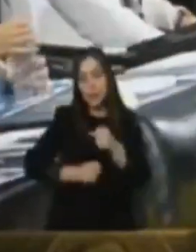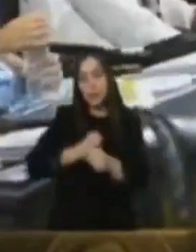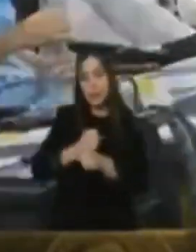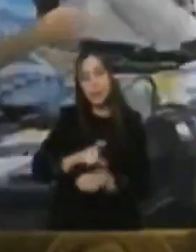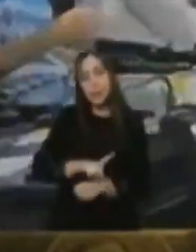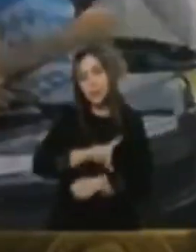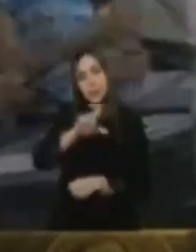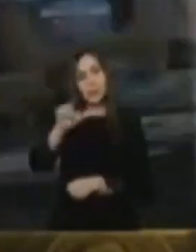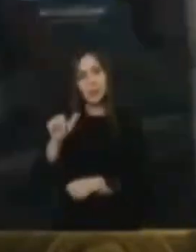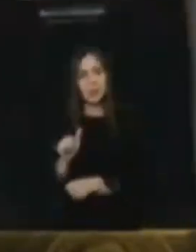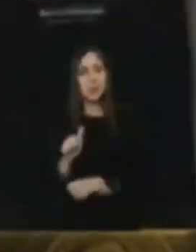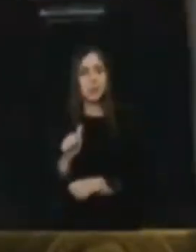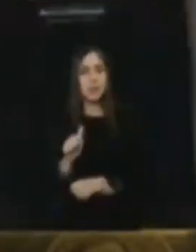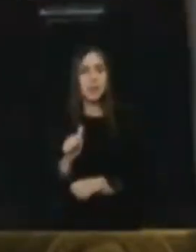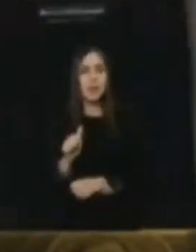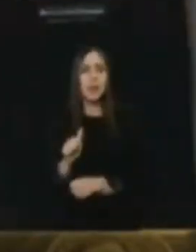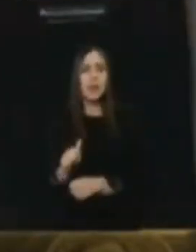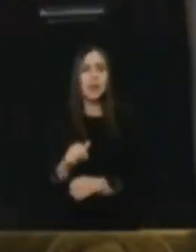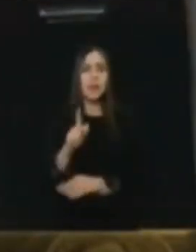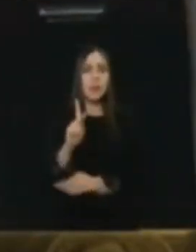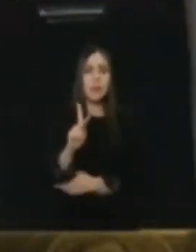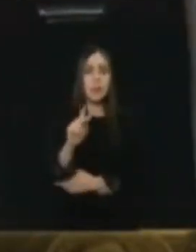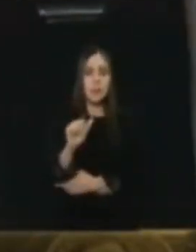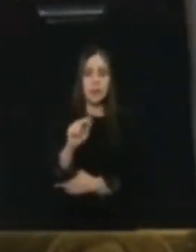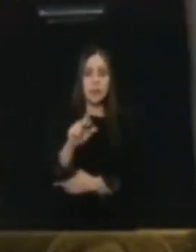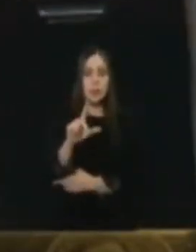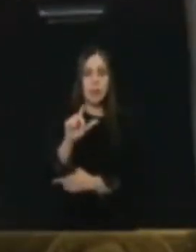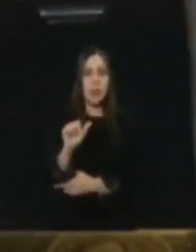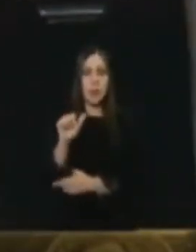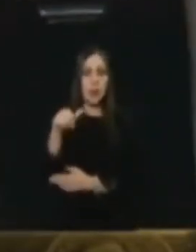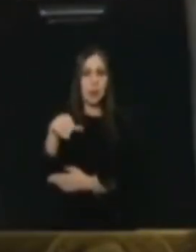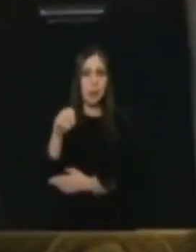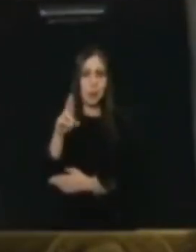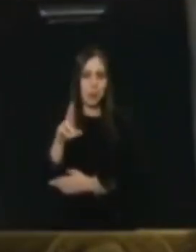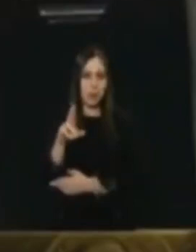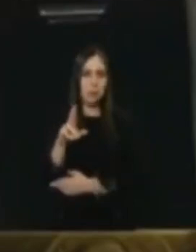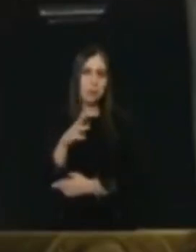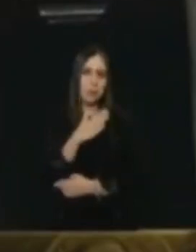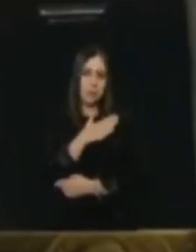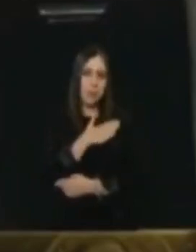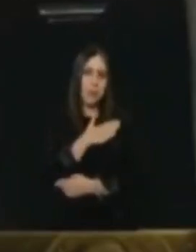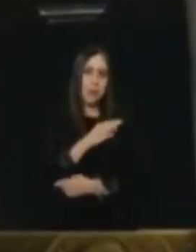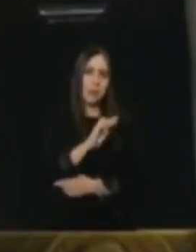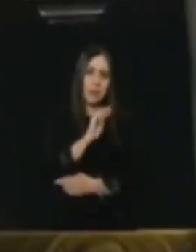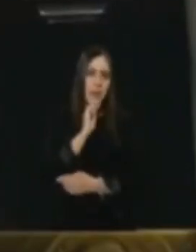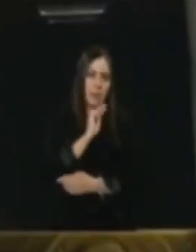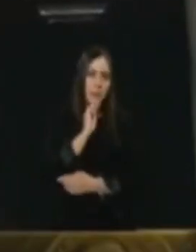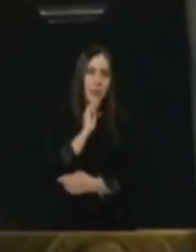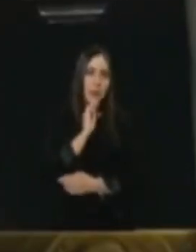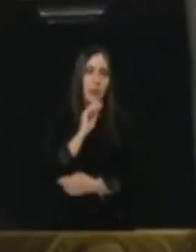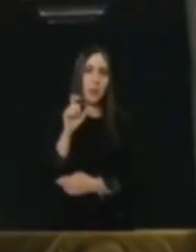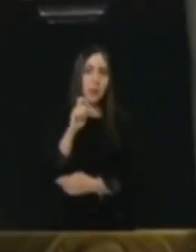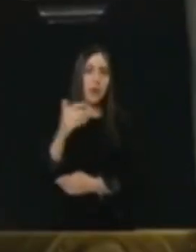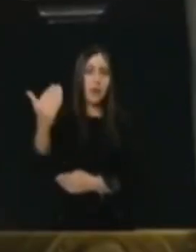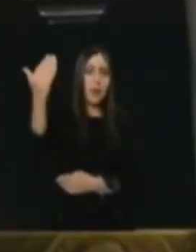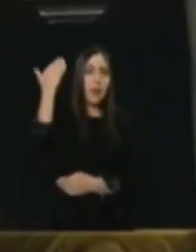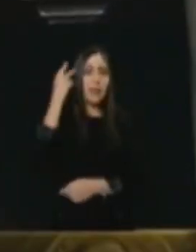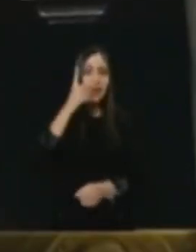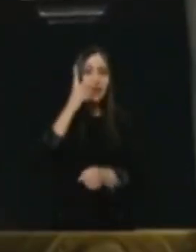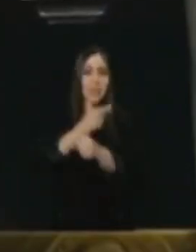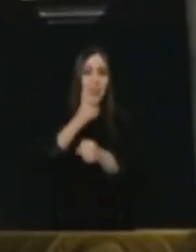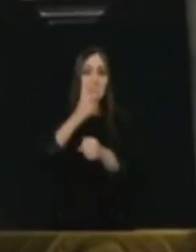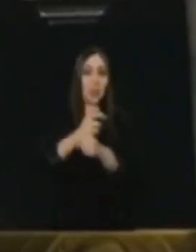tarde, Paula Amor, mi madre, quien manejó una ambulancia durante la Segunda Guerra